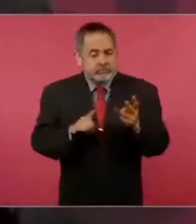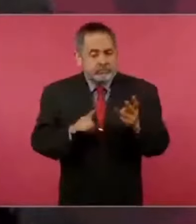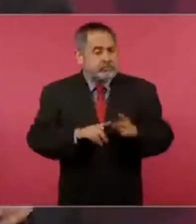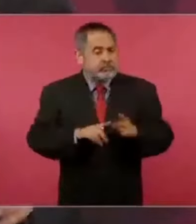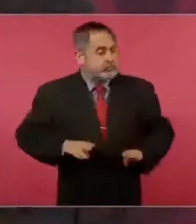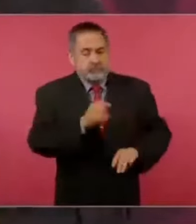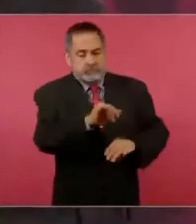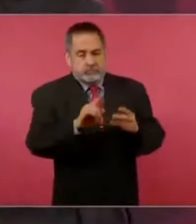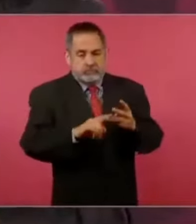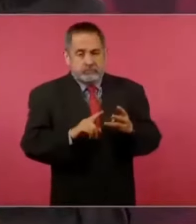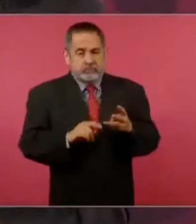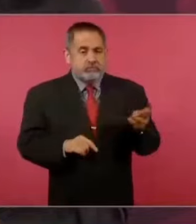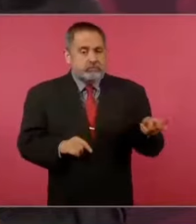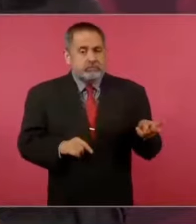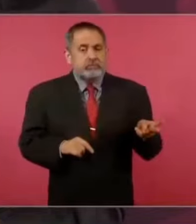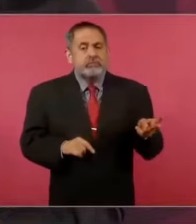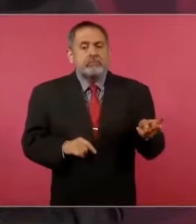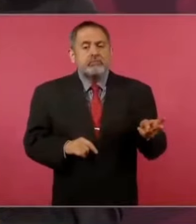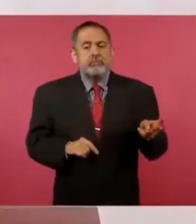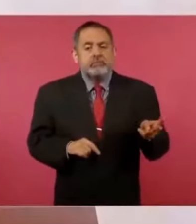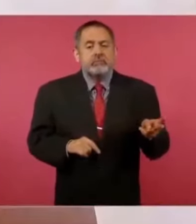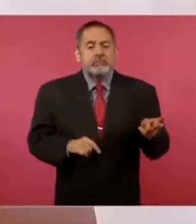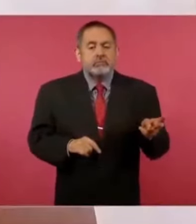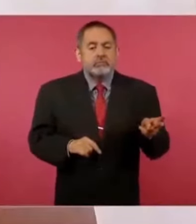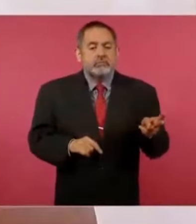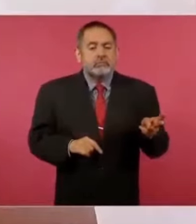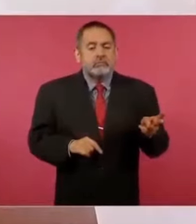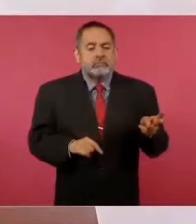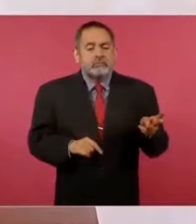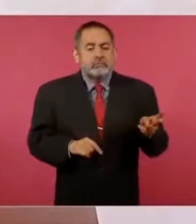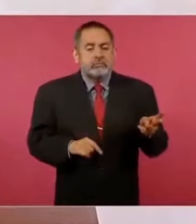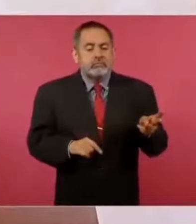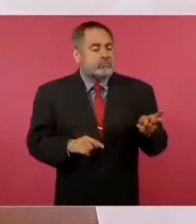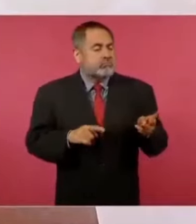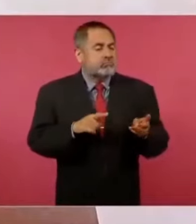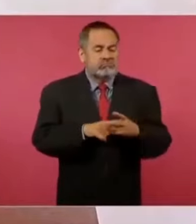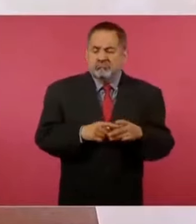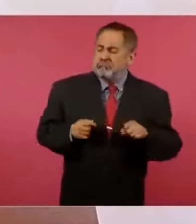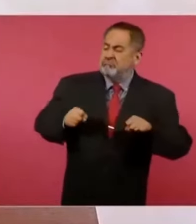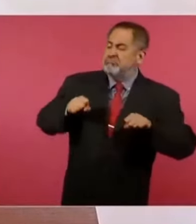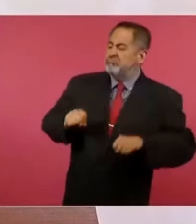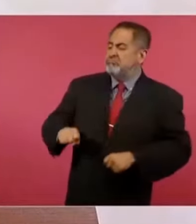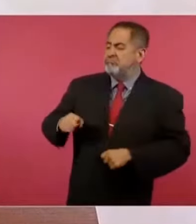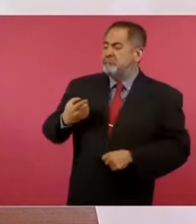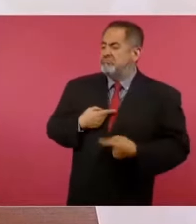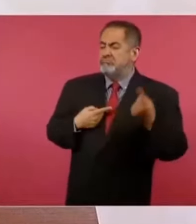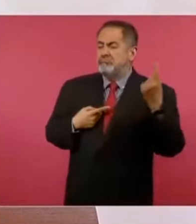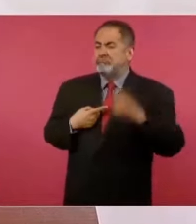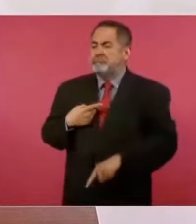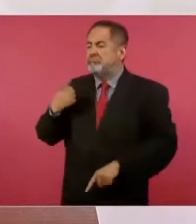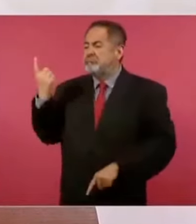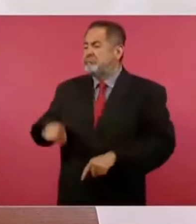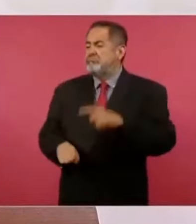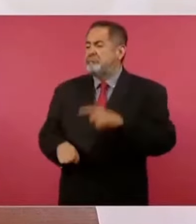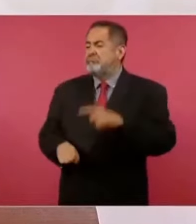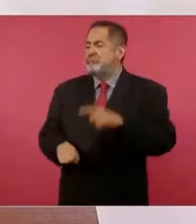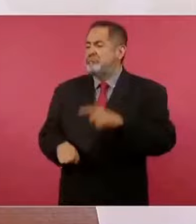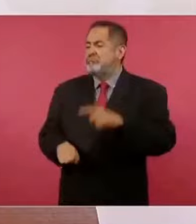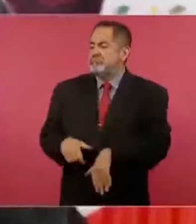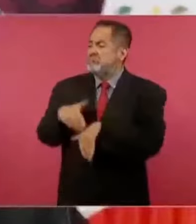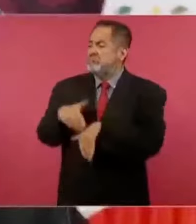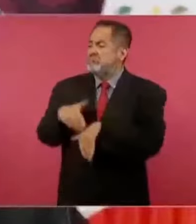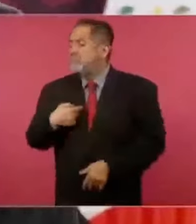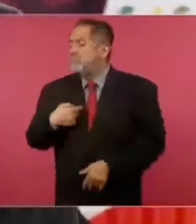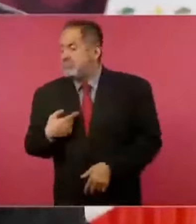característica es que son muy autoritarios. Eso no lo